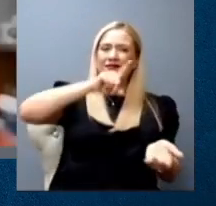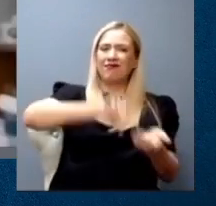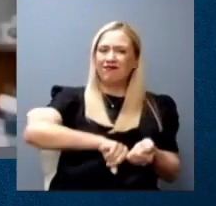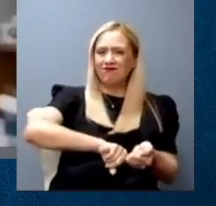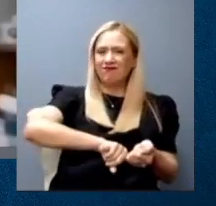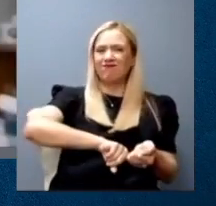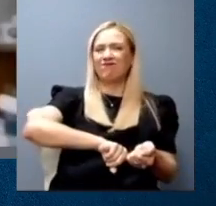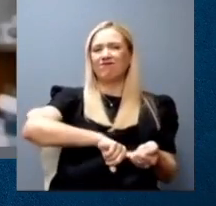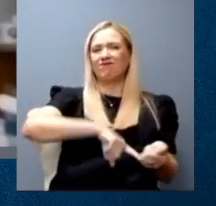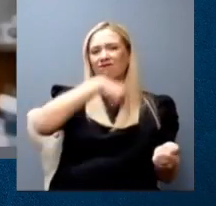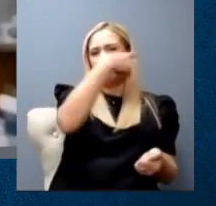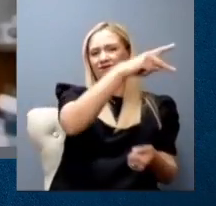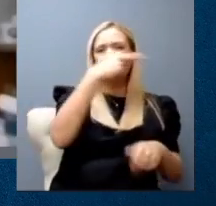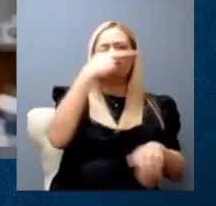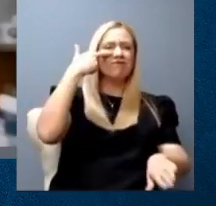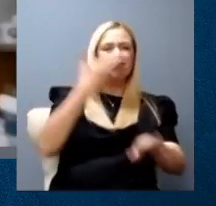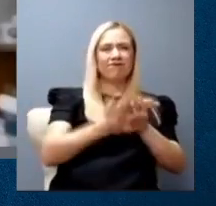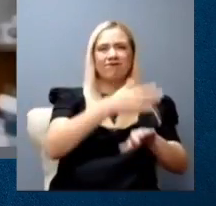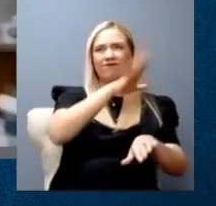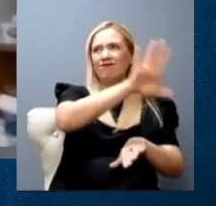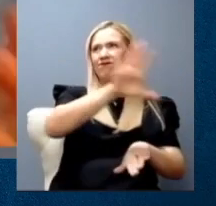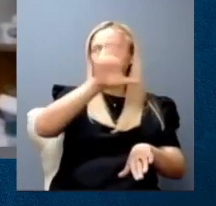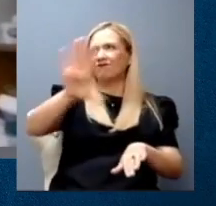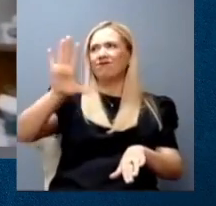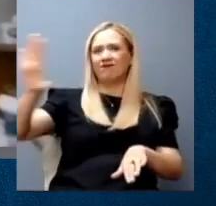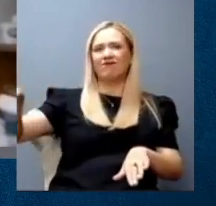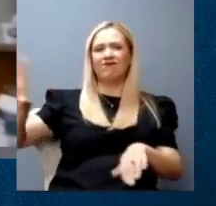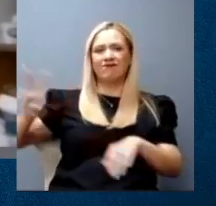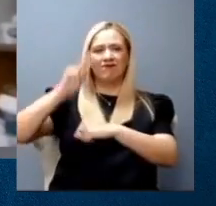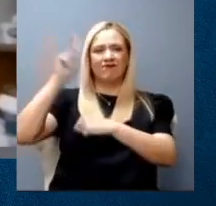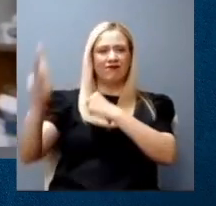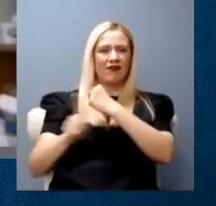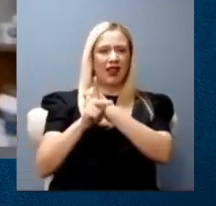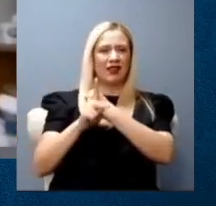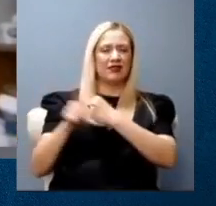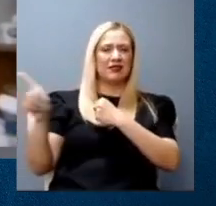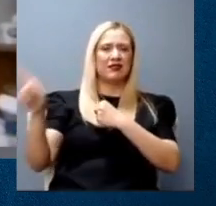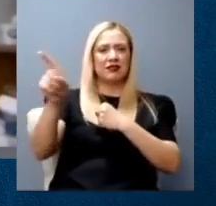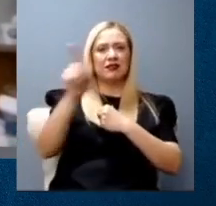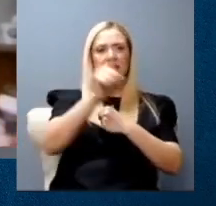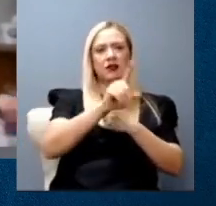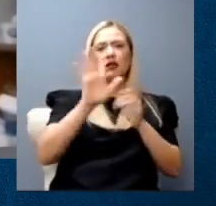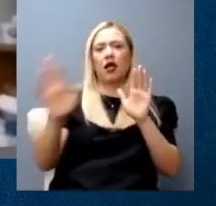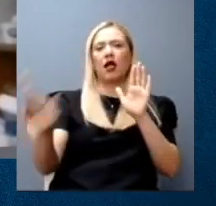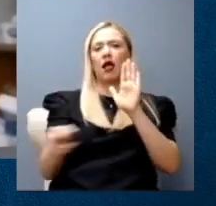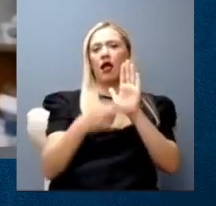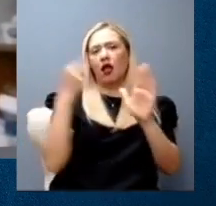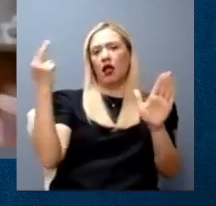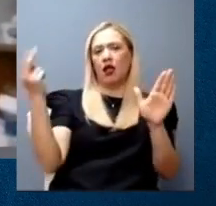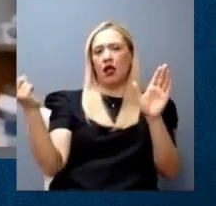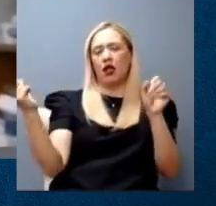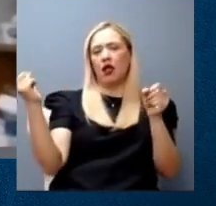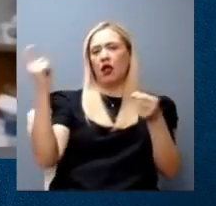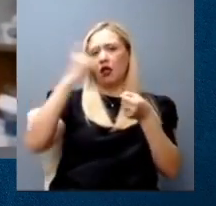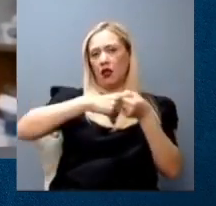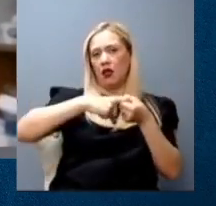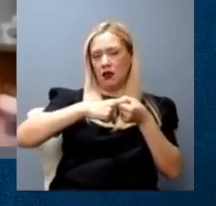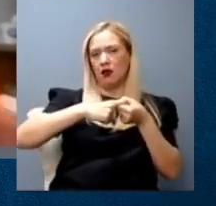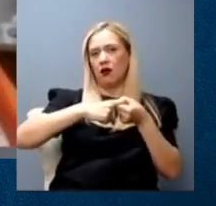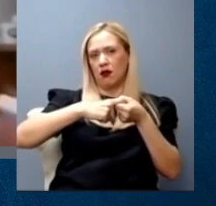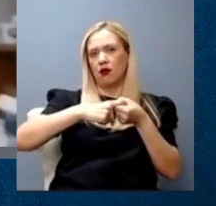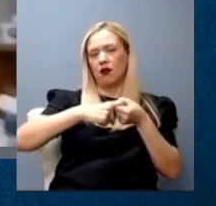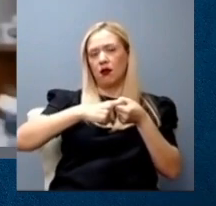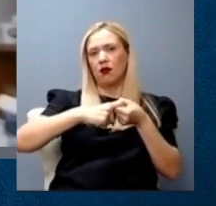las jurisdicciones o los países que han reconocido la jurisdicción de la Corte y, si